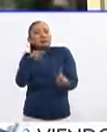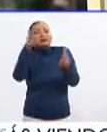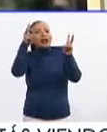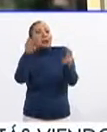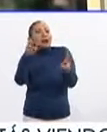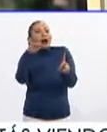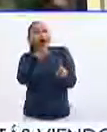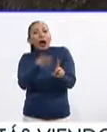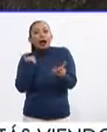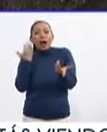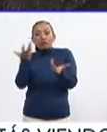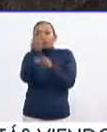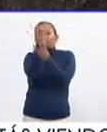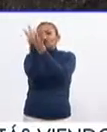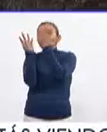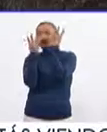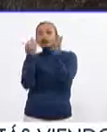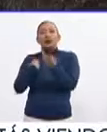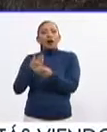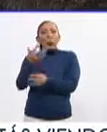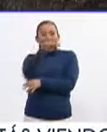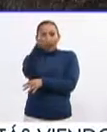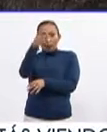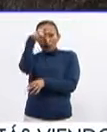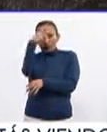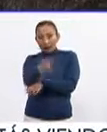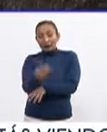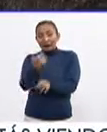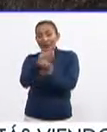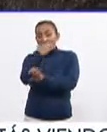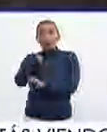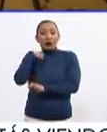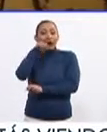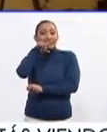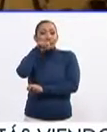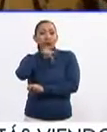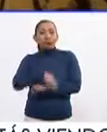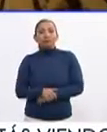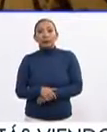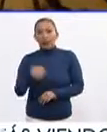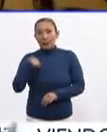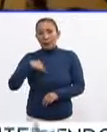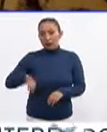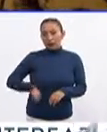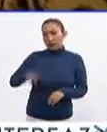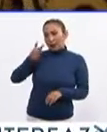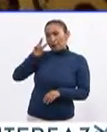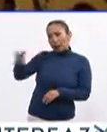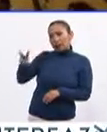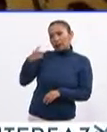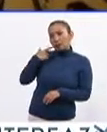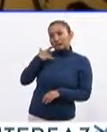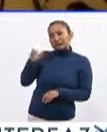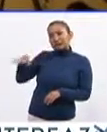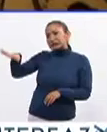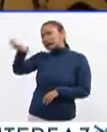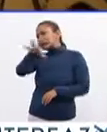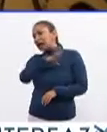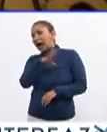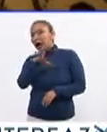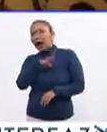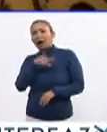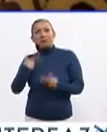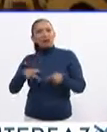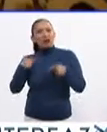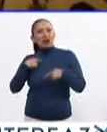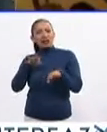tema central la milpa tradicional en el campo mexicano del estado de Jalisco. Lo que me interesó era ver la lucha que están manteniendo